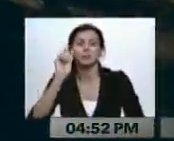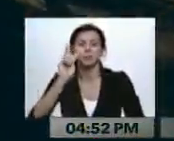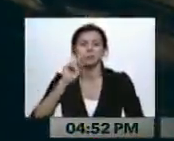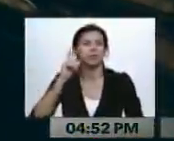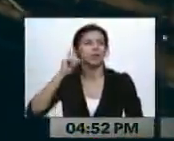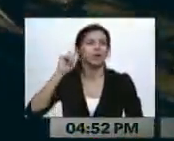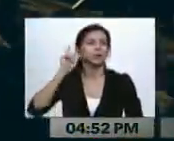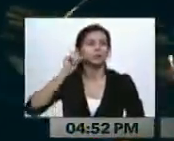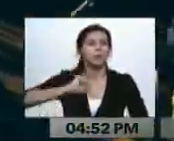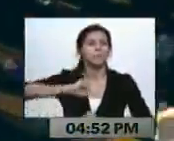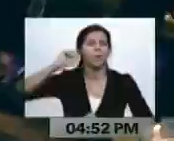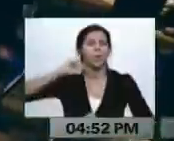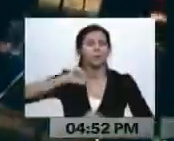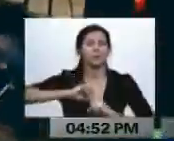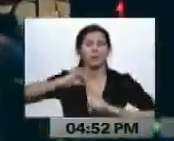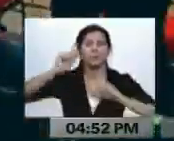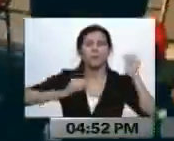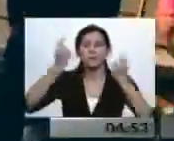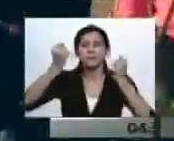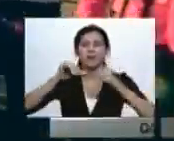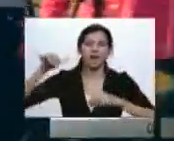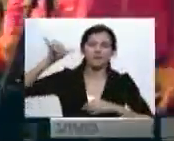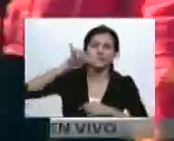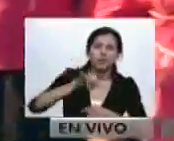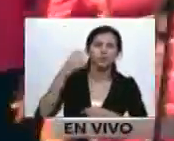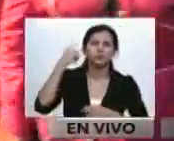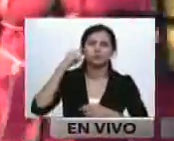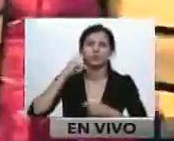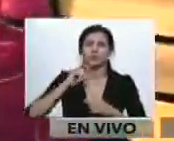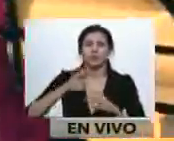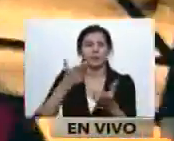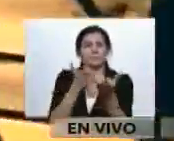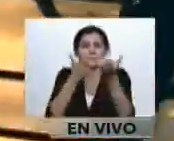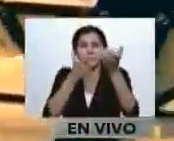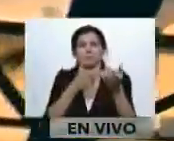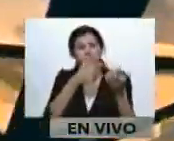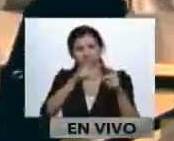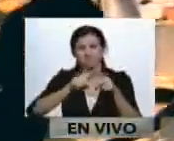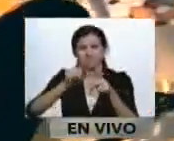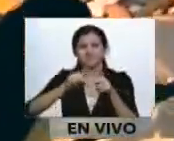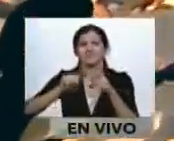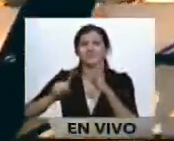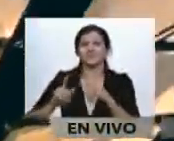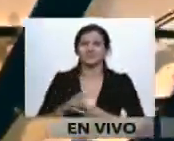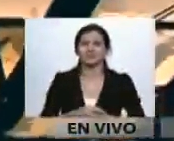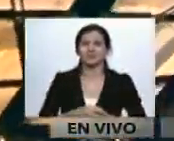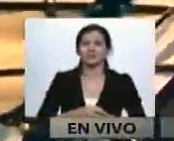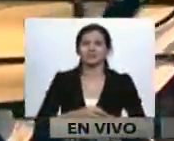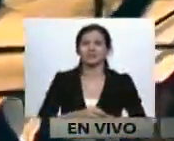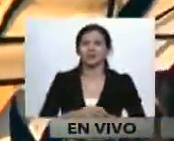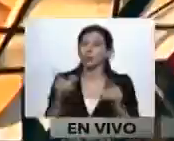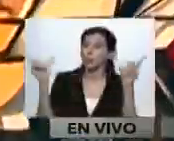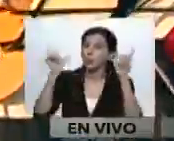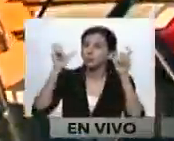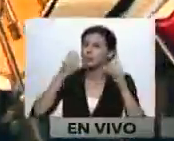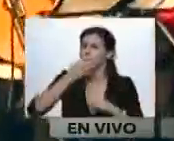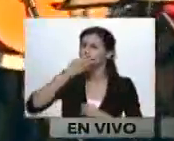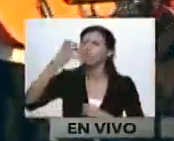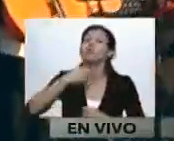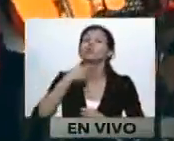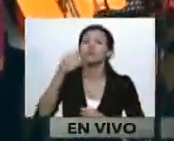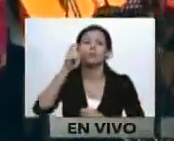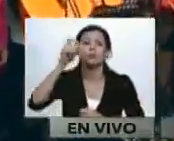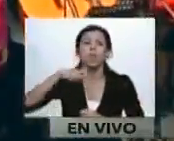los fuegos artificiales, de los aviones, de las salvas y de la manifestación a grito vivo del pueblo